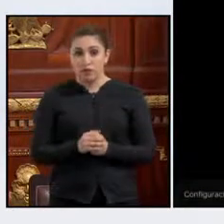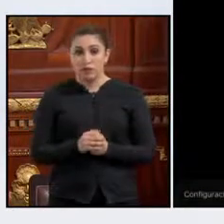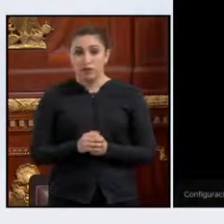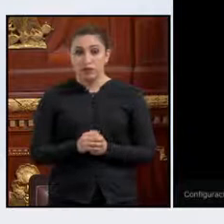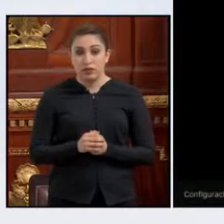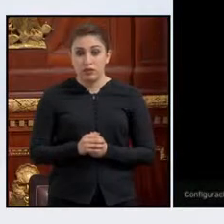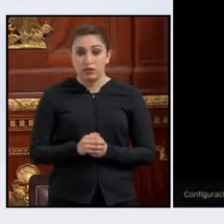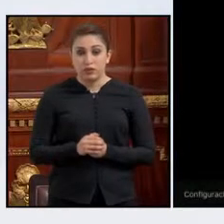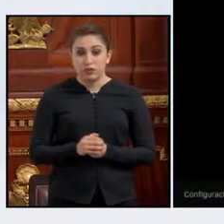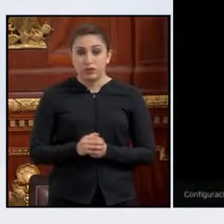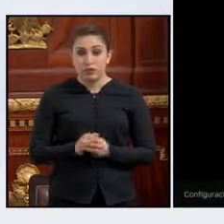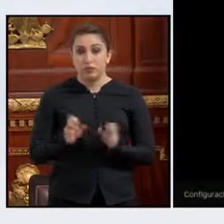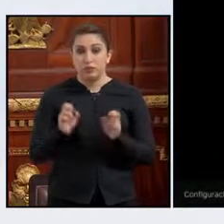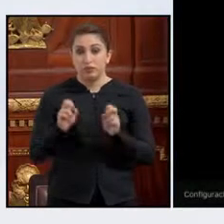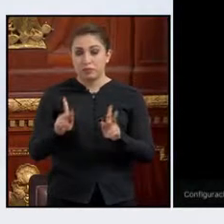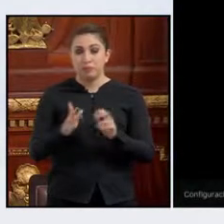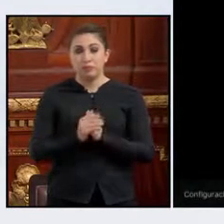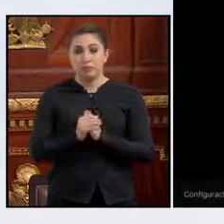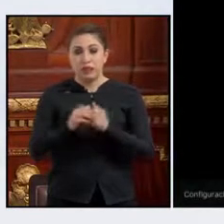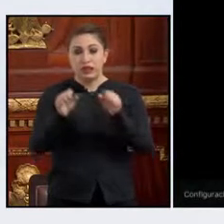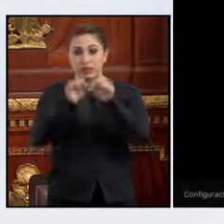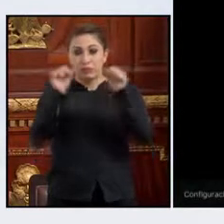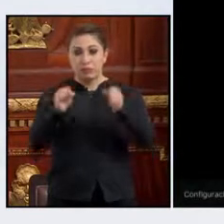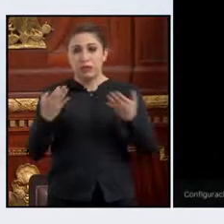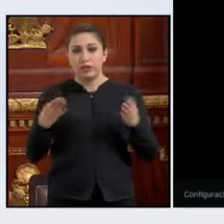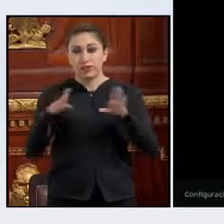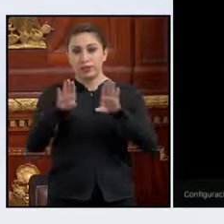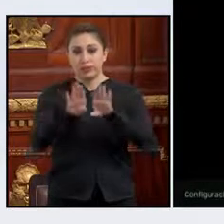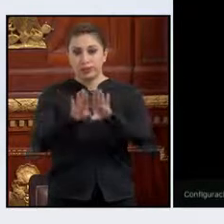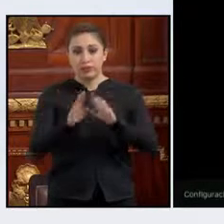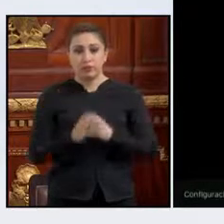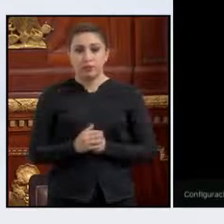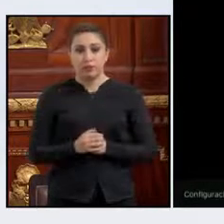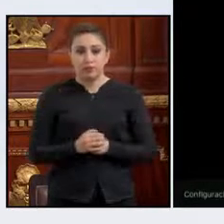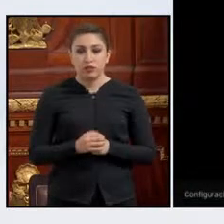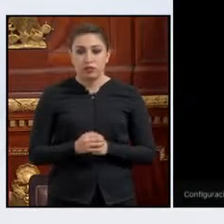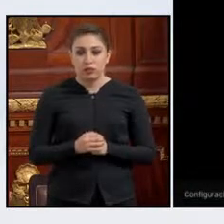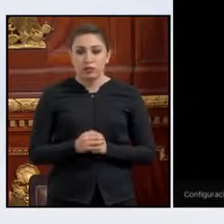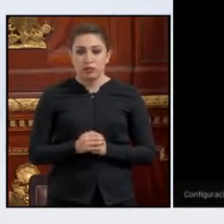Muy bien, se cierra el sistema de votación.